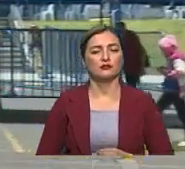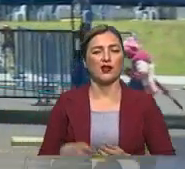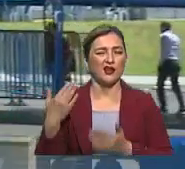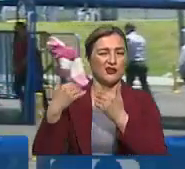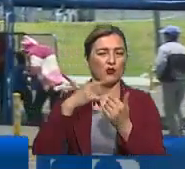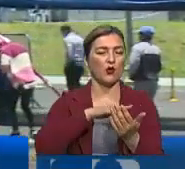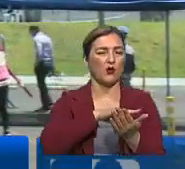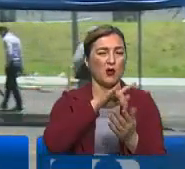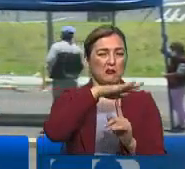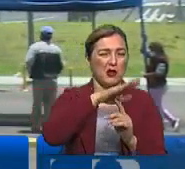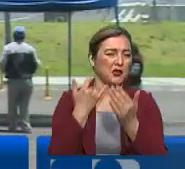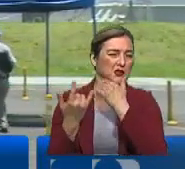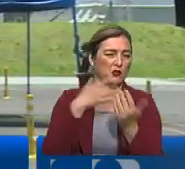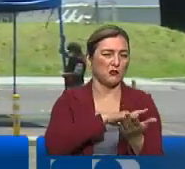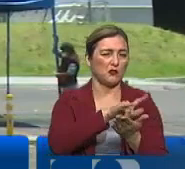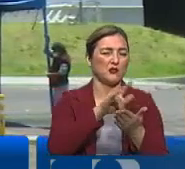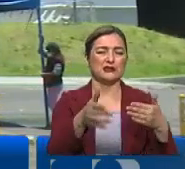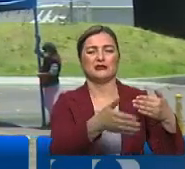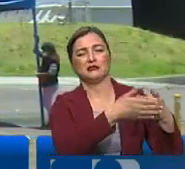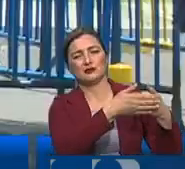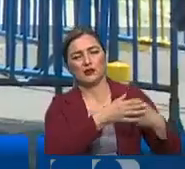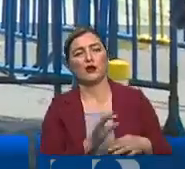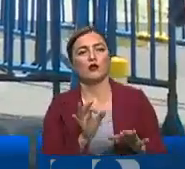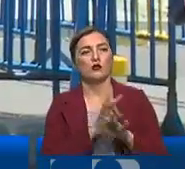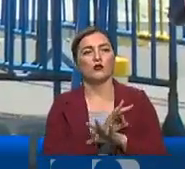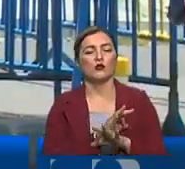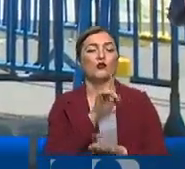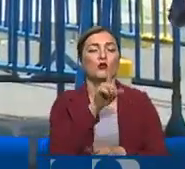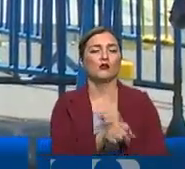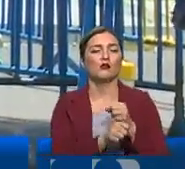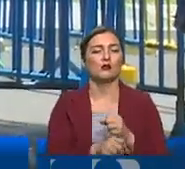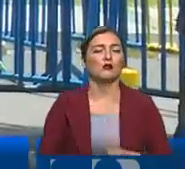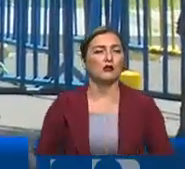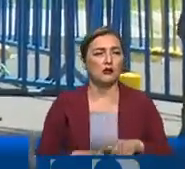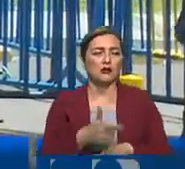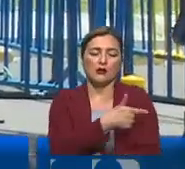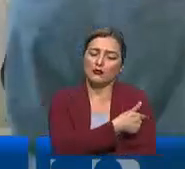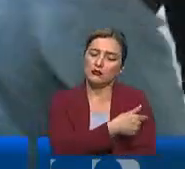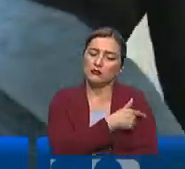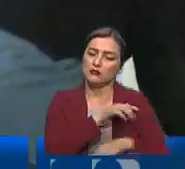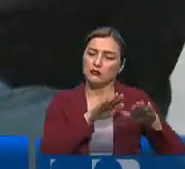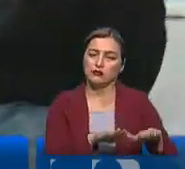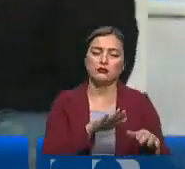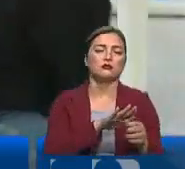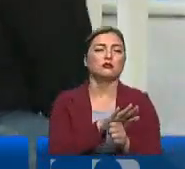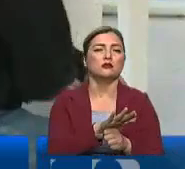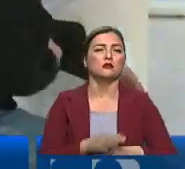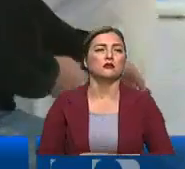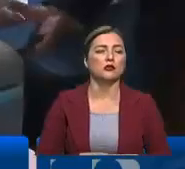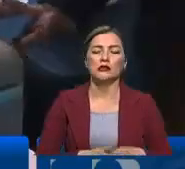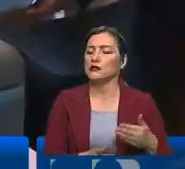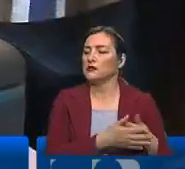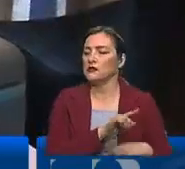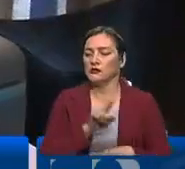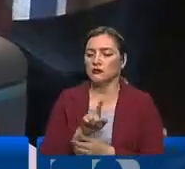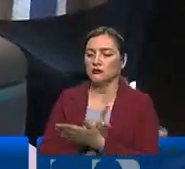Tras el cierre del Centro de Convenciones Bicentenario, que funcionó durante más de un año como punto de vacunación fijo contra COVID-19, se habilitó